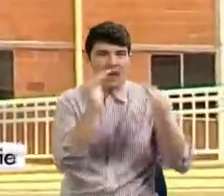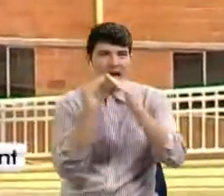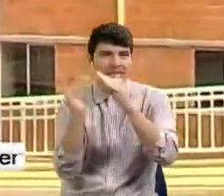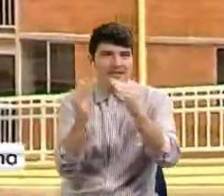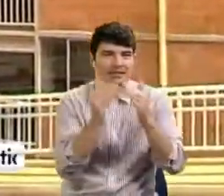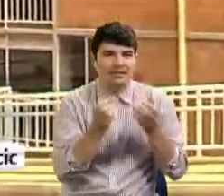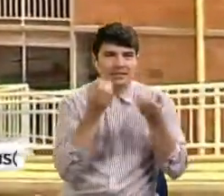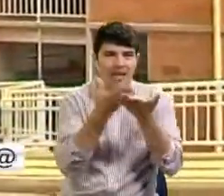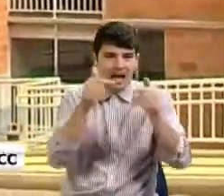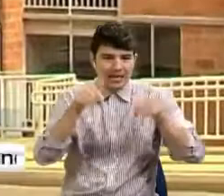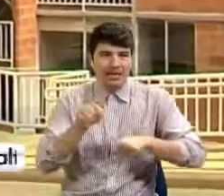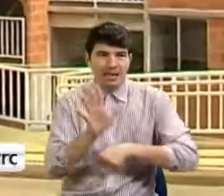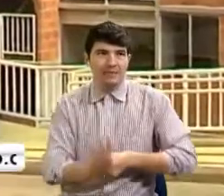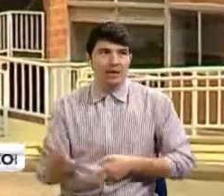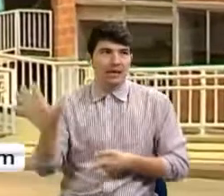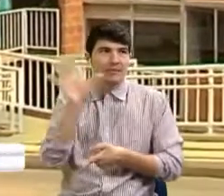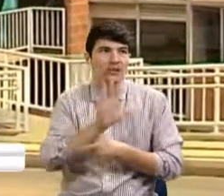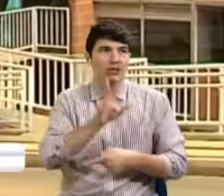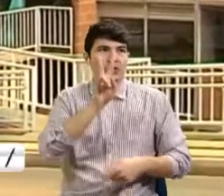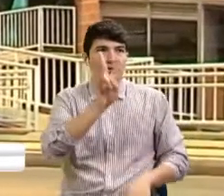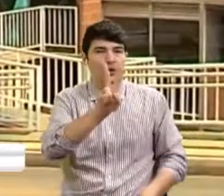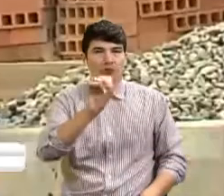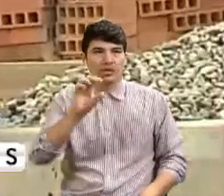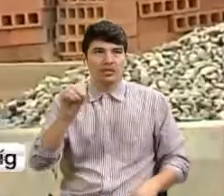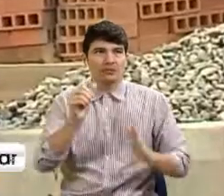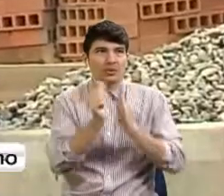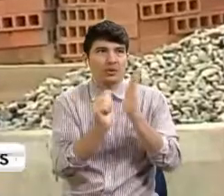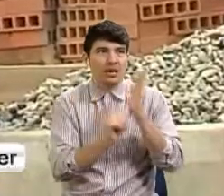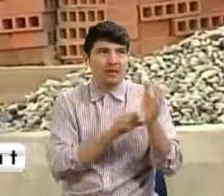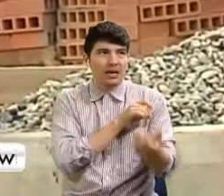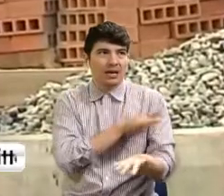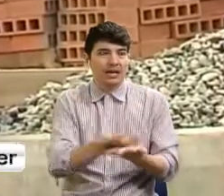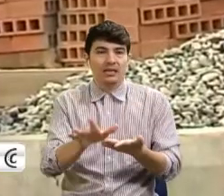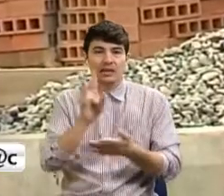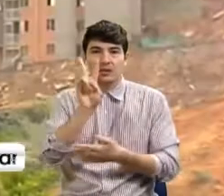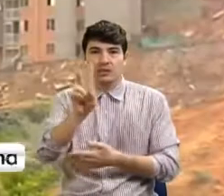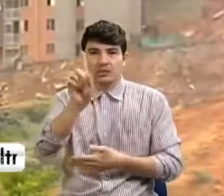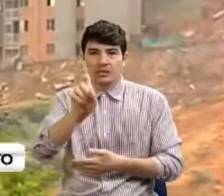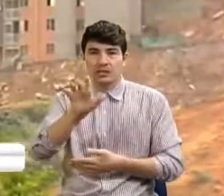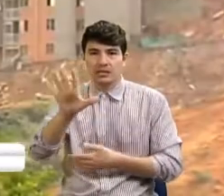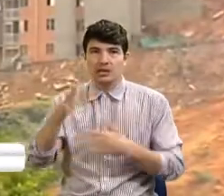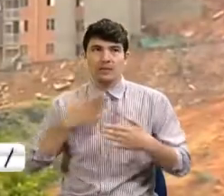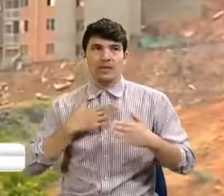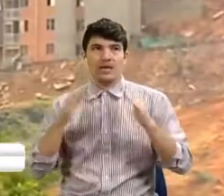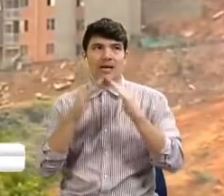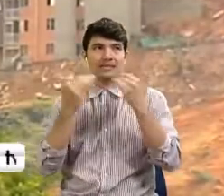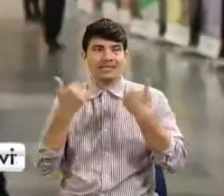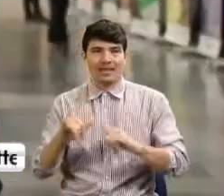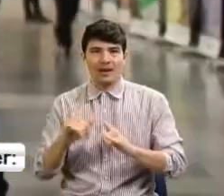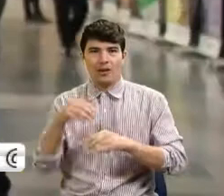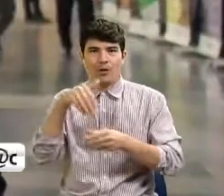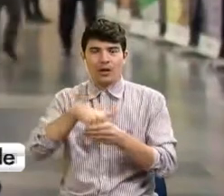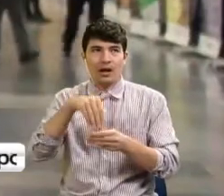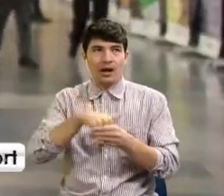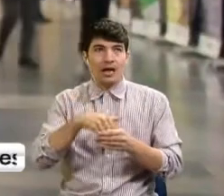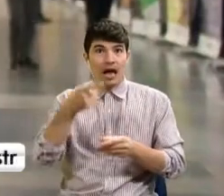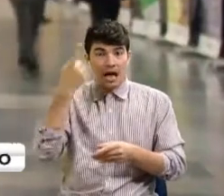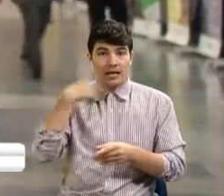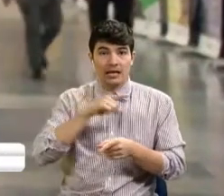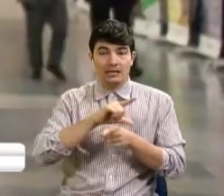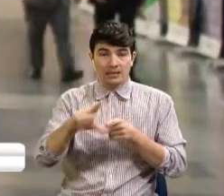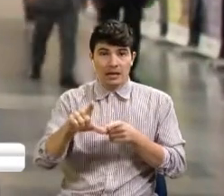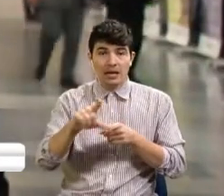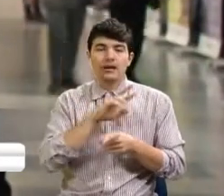en este departamento 200 de programas de gratuidad y 265 de mi casa ya ahorradores por la semana pasada